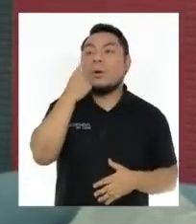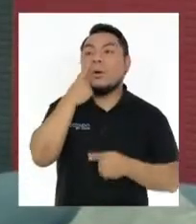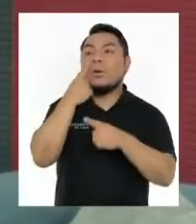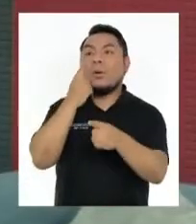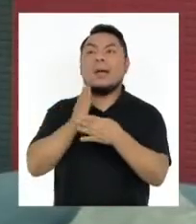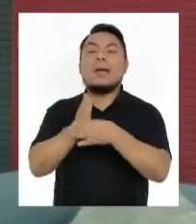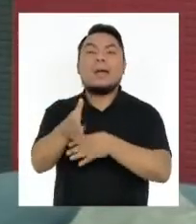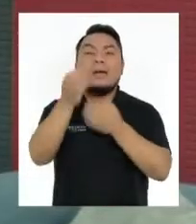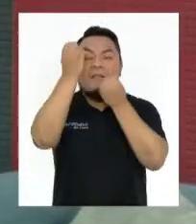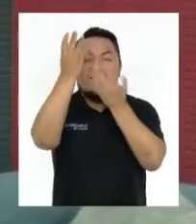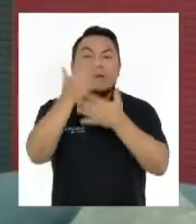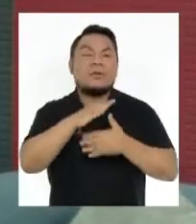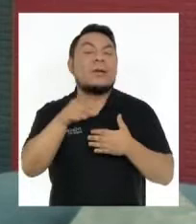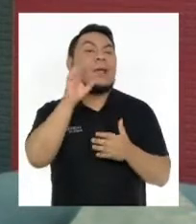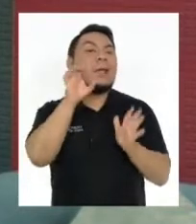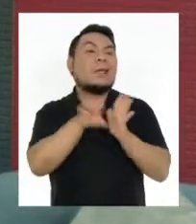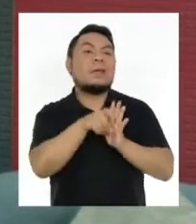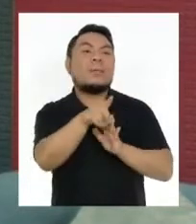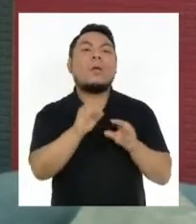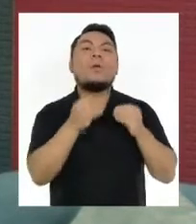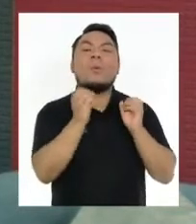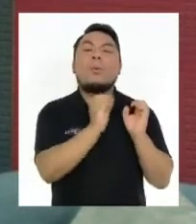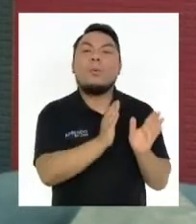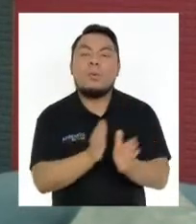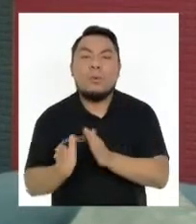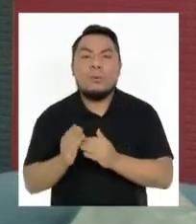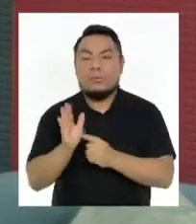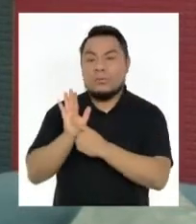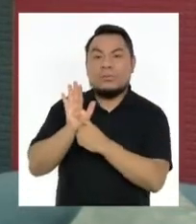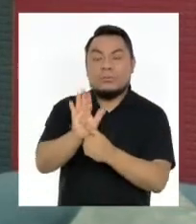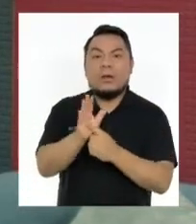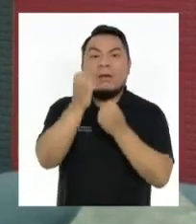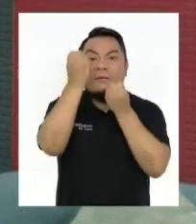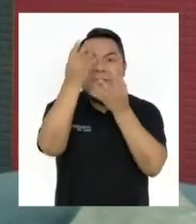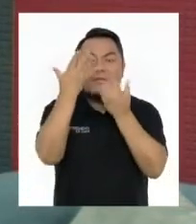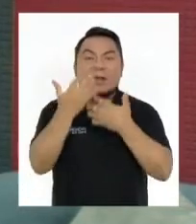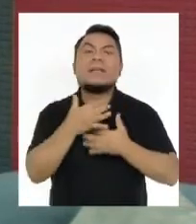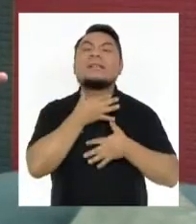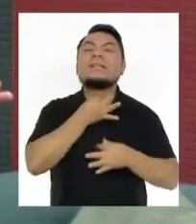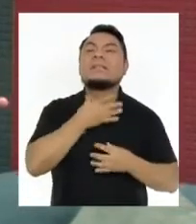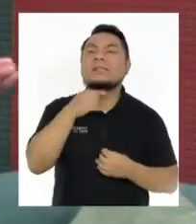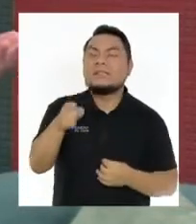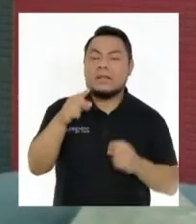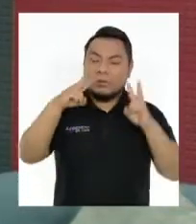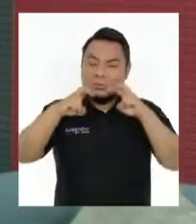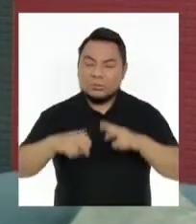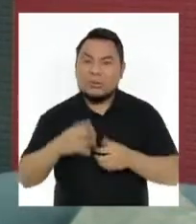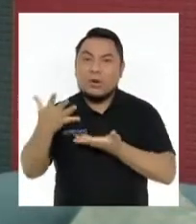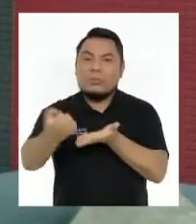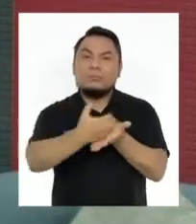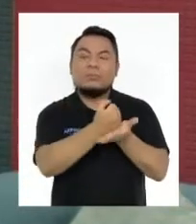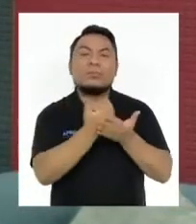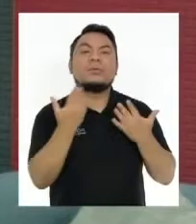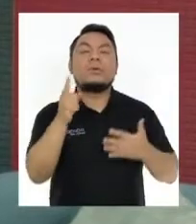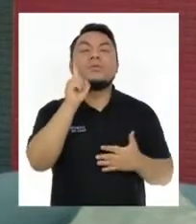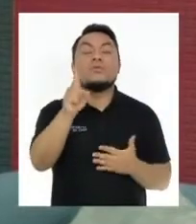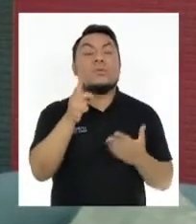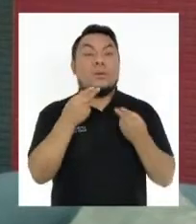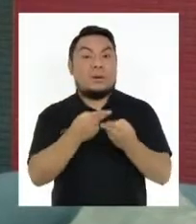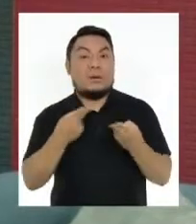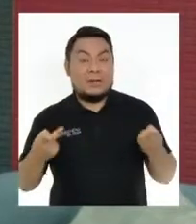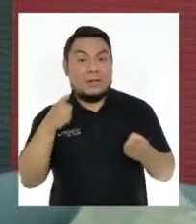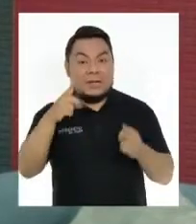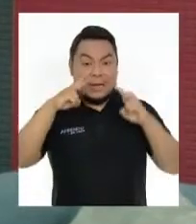a través de información y ejemplos cómo organizar y representar los datos de un tema de interés o estudio recopilados mediante una de las herramientas